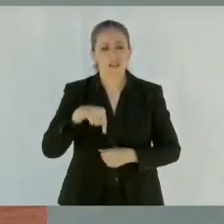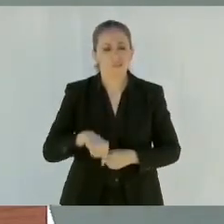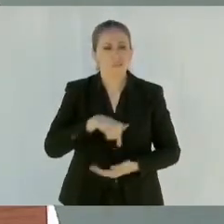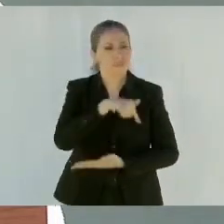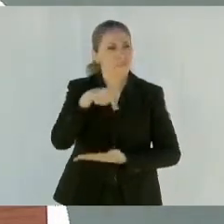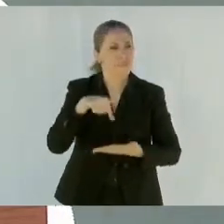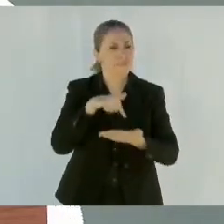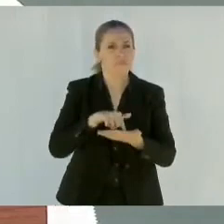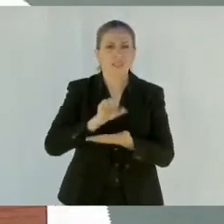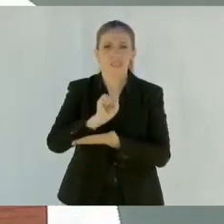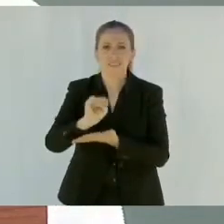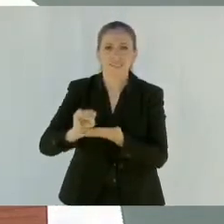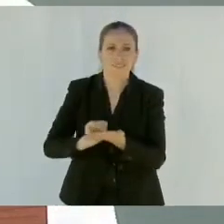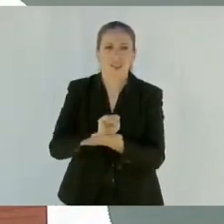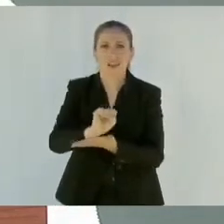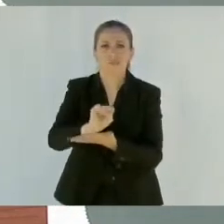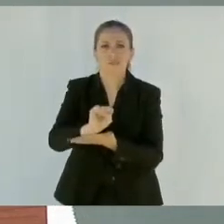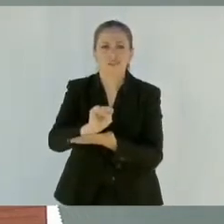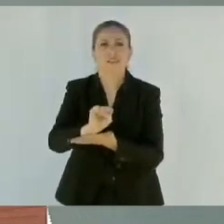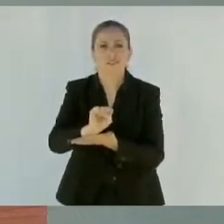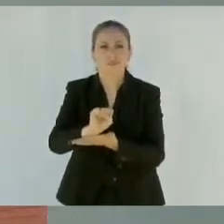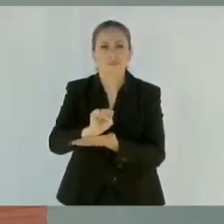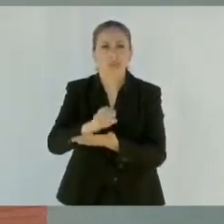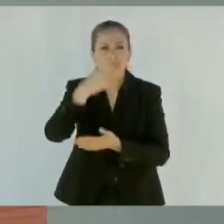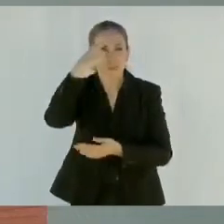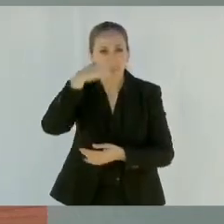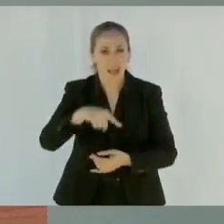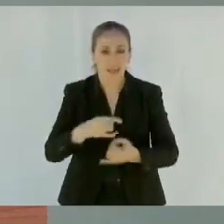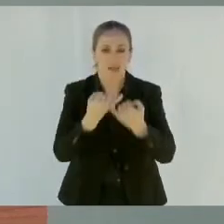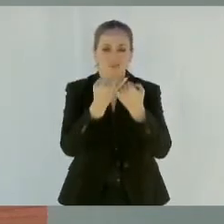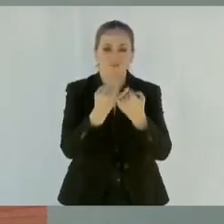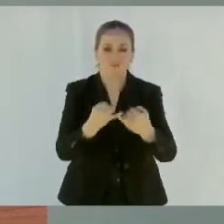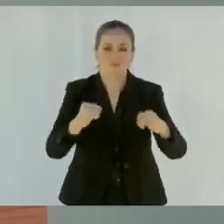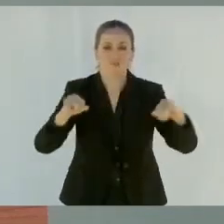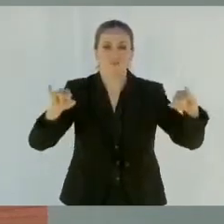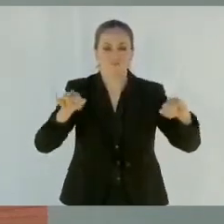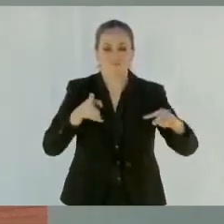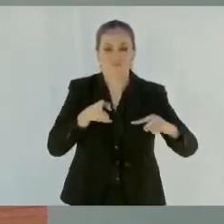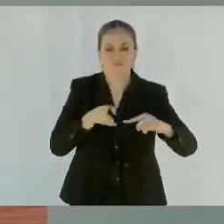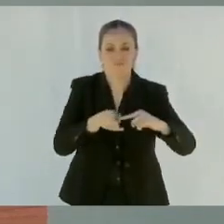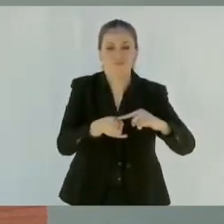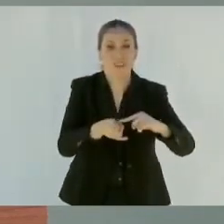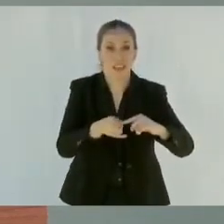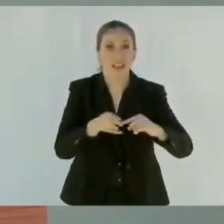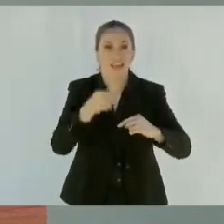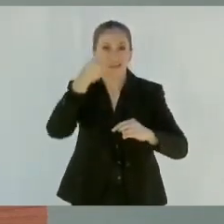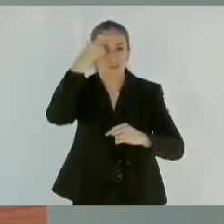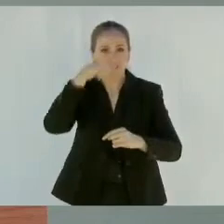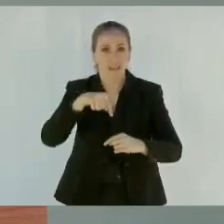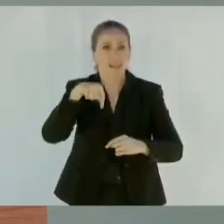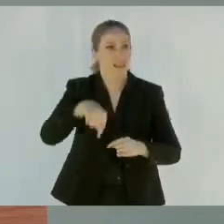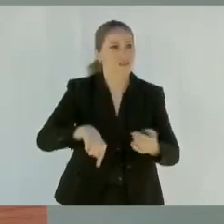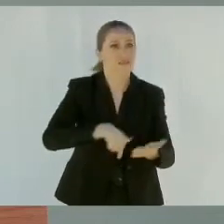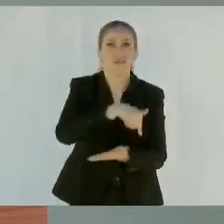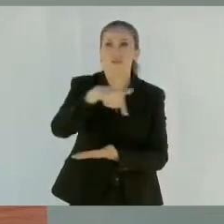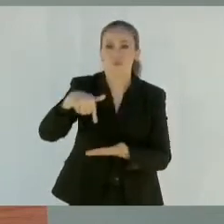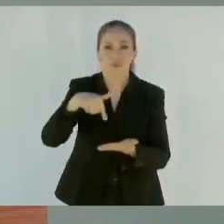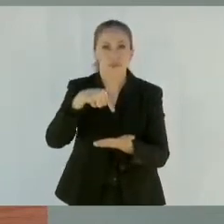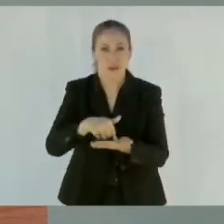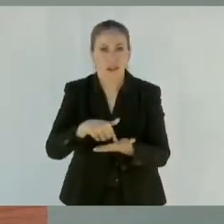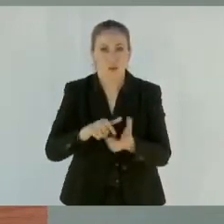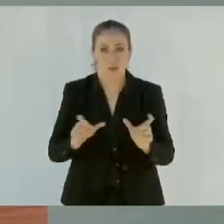para inaugurar esta instalación de la Guardia Nacional, este cuartel,